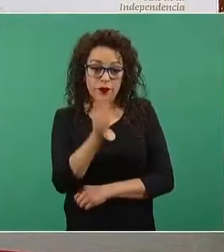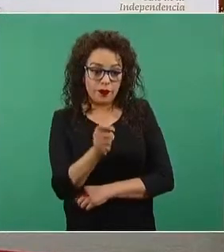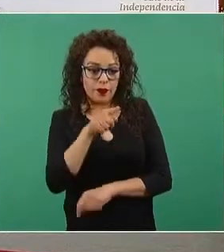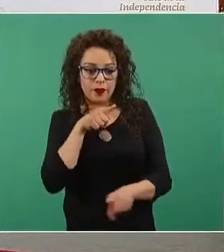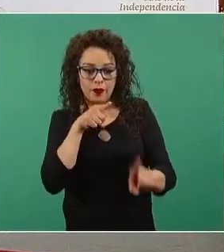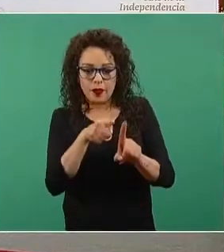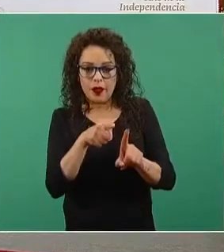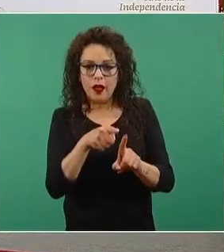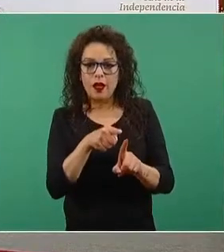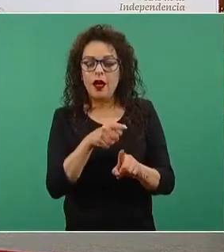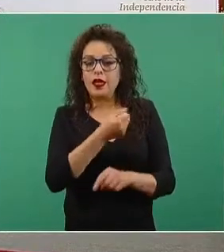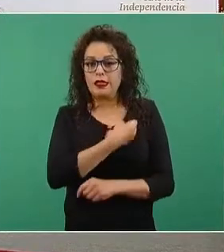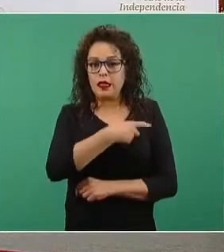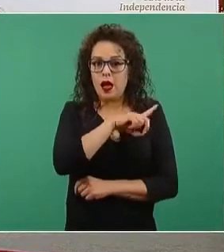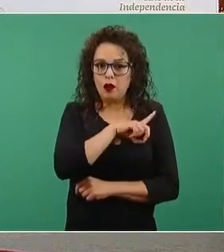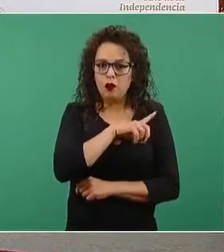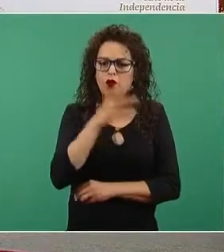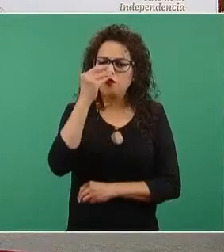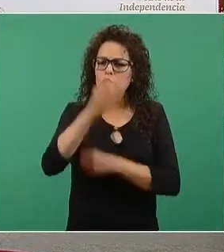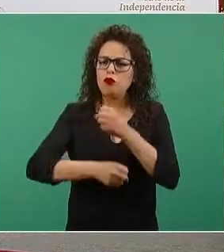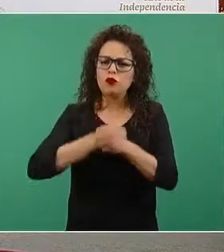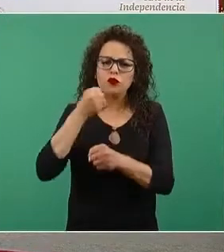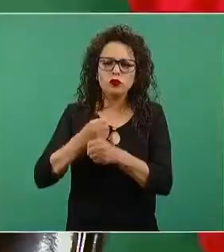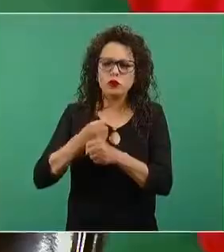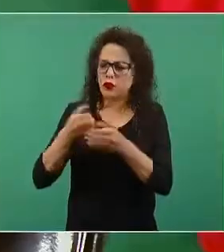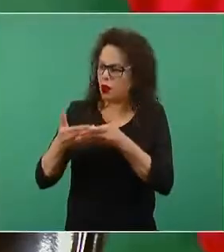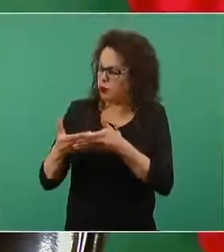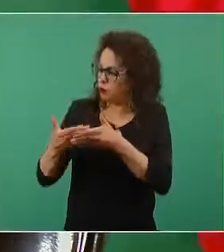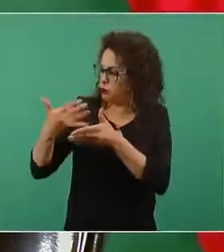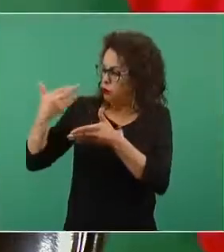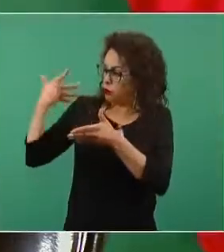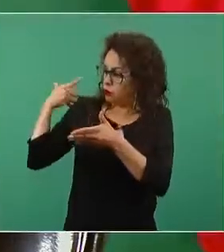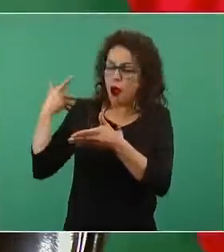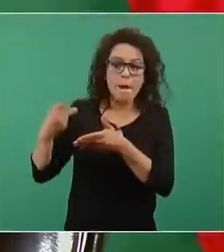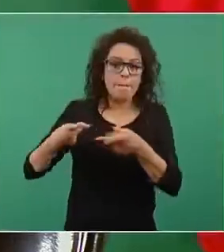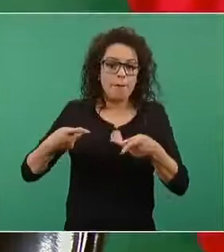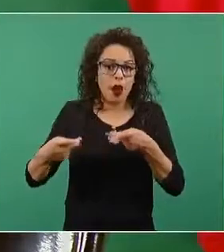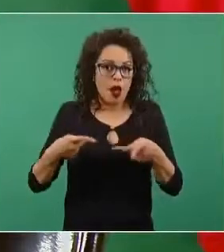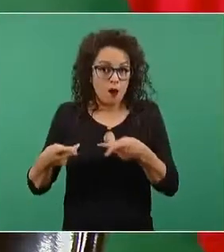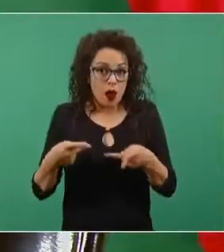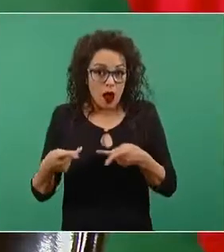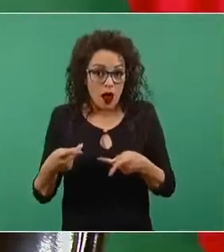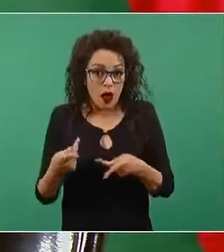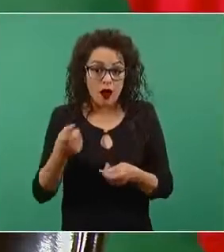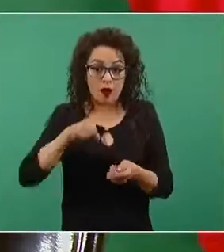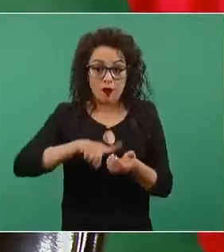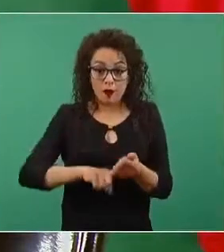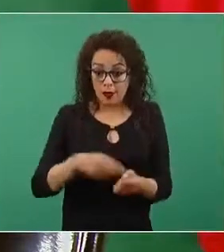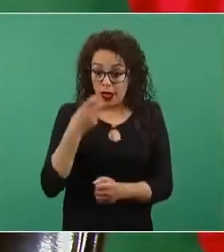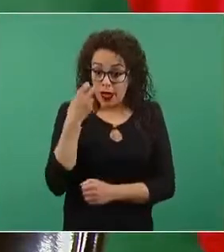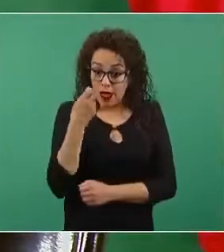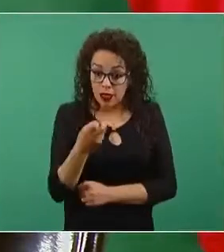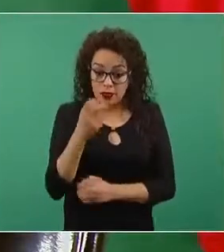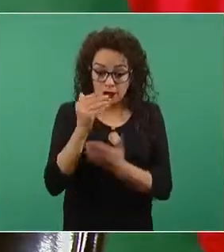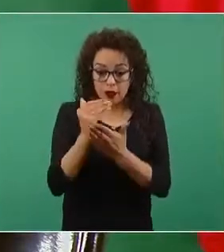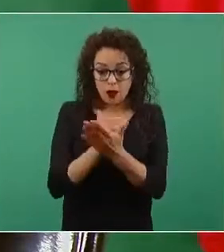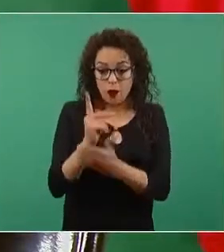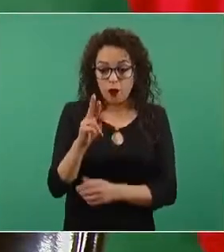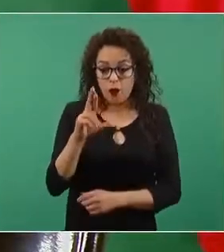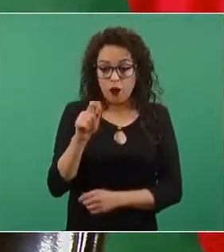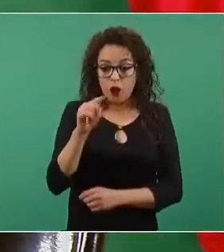venido preparando con muchos años de anticipación, y parte de esos protocolos o parte de la operacionalización de estos protocolos es